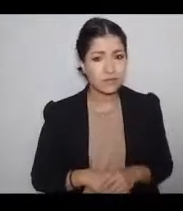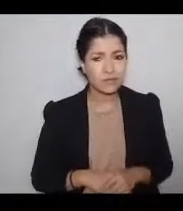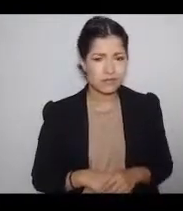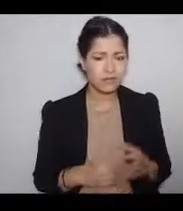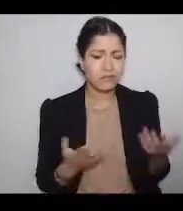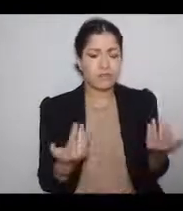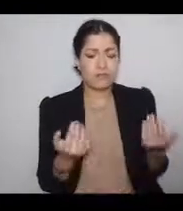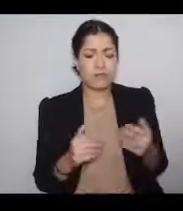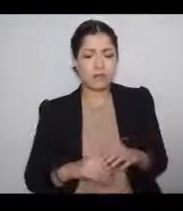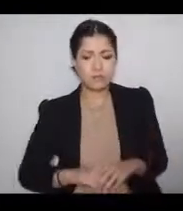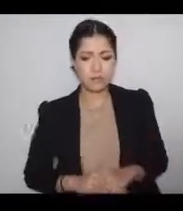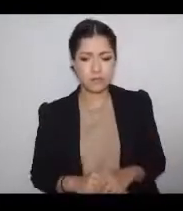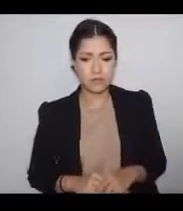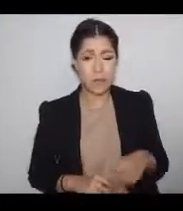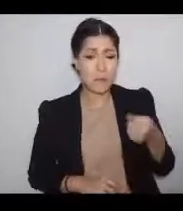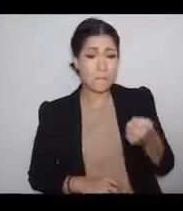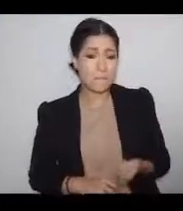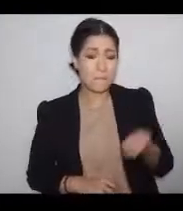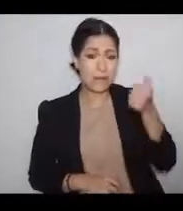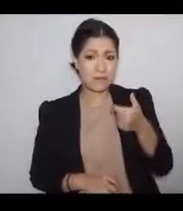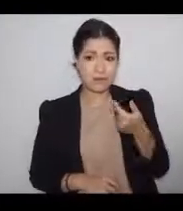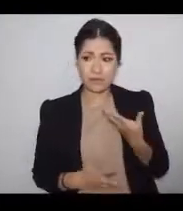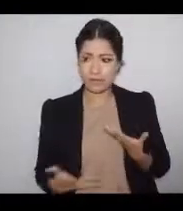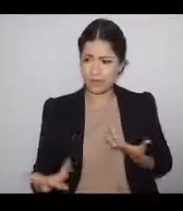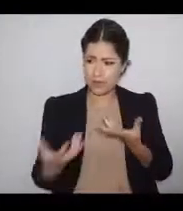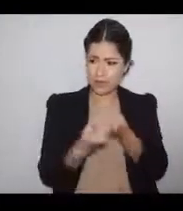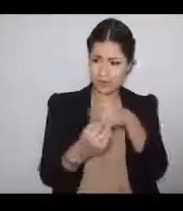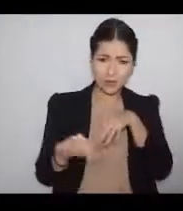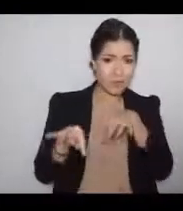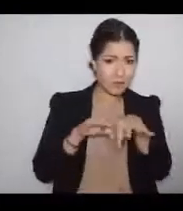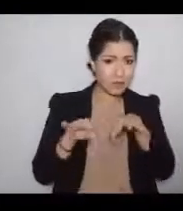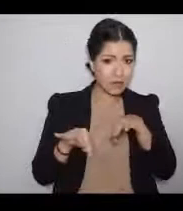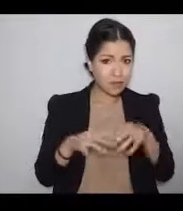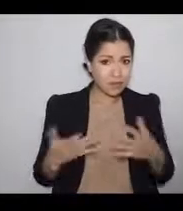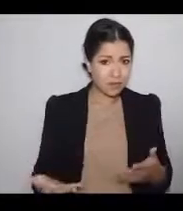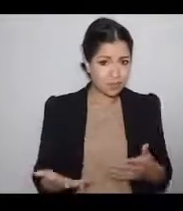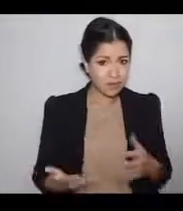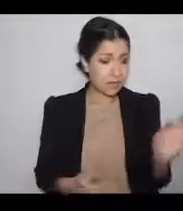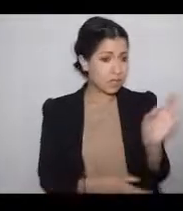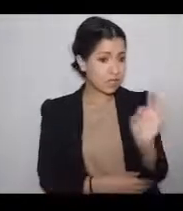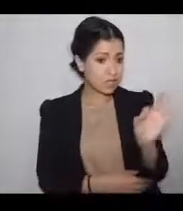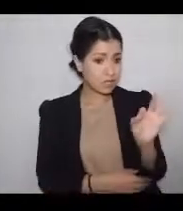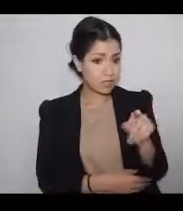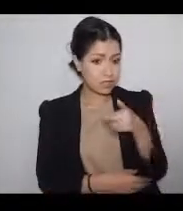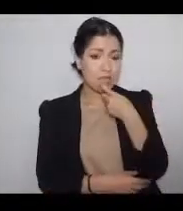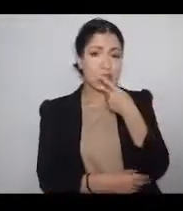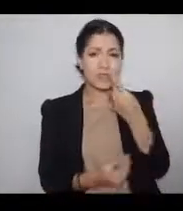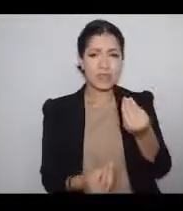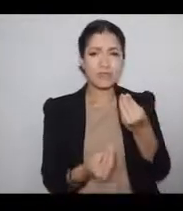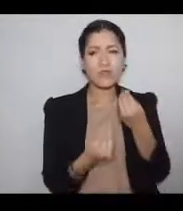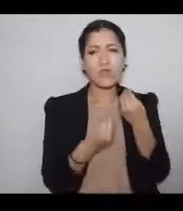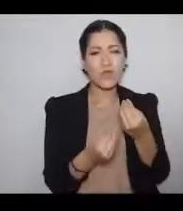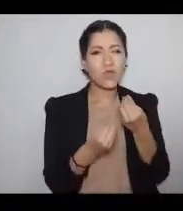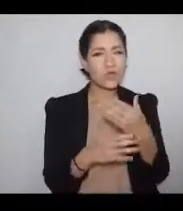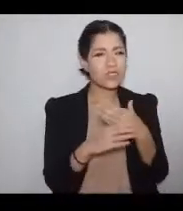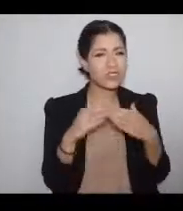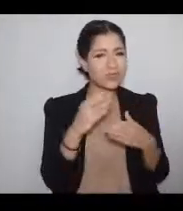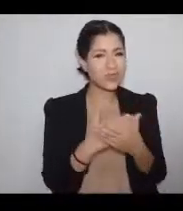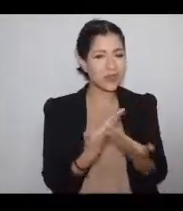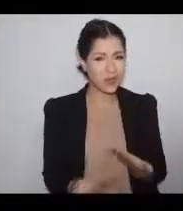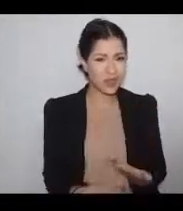¿Va? Es la primera vez que trabajamos juntos. Se habrán dicho mierdas de mí.